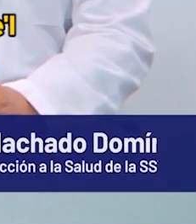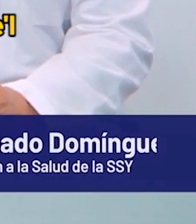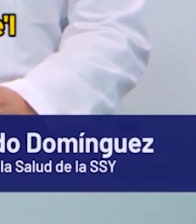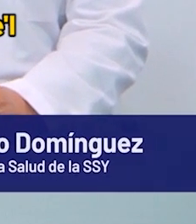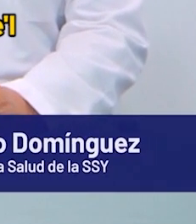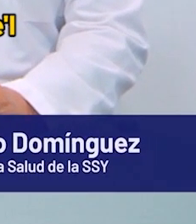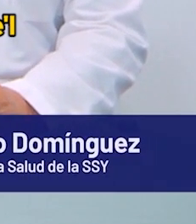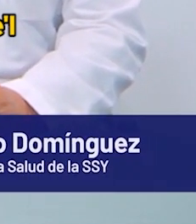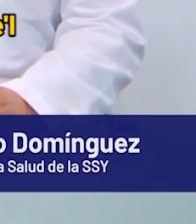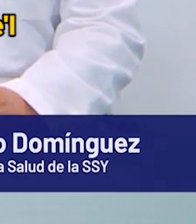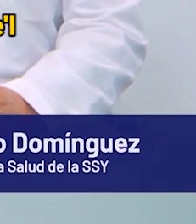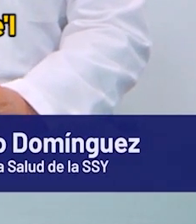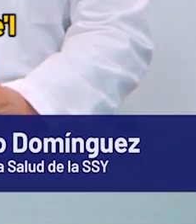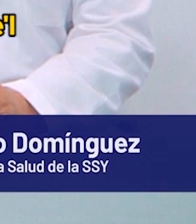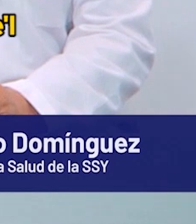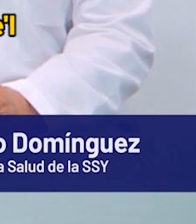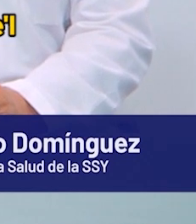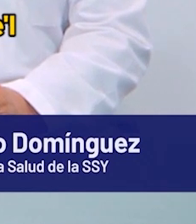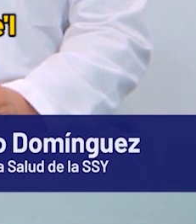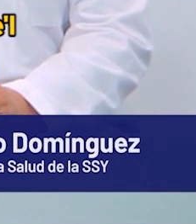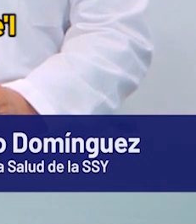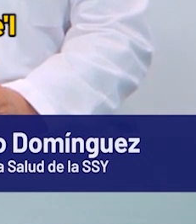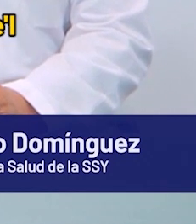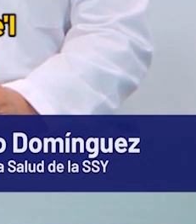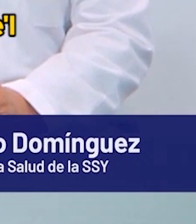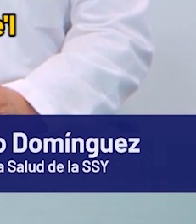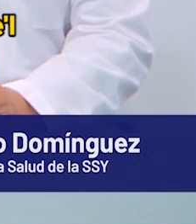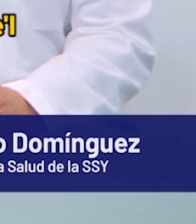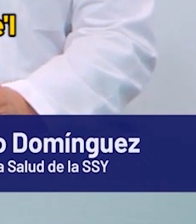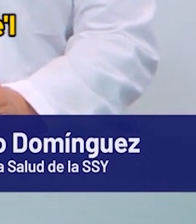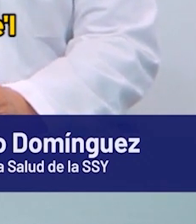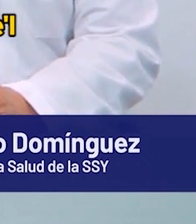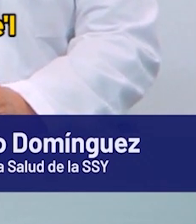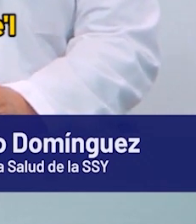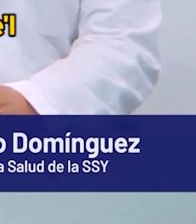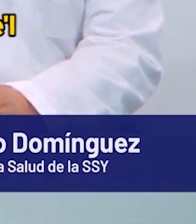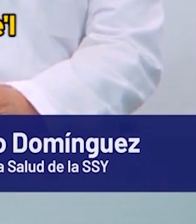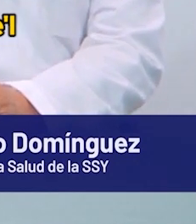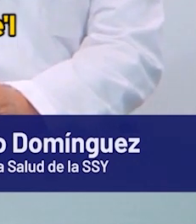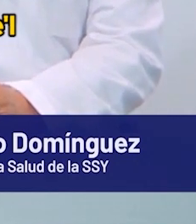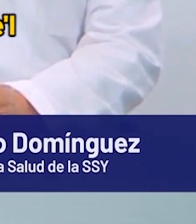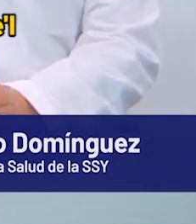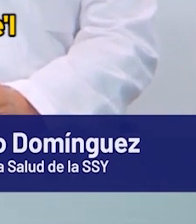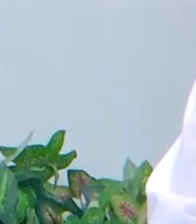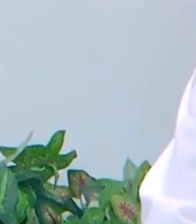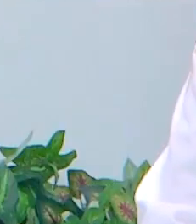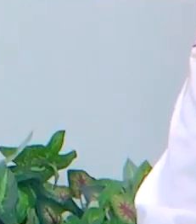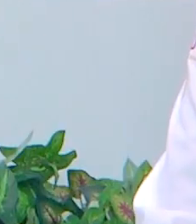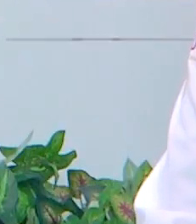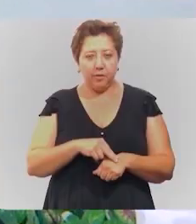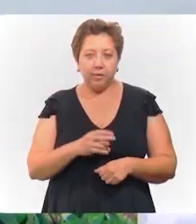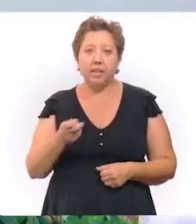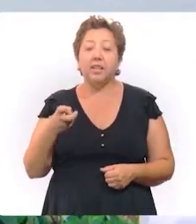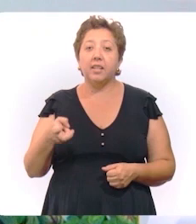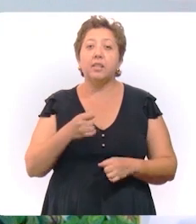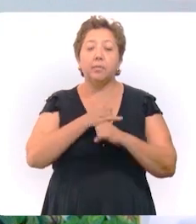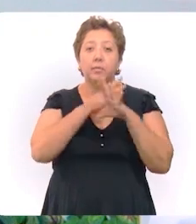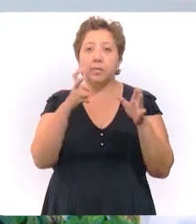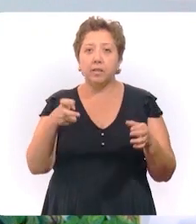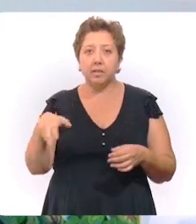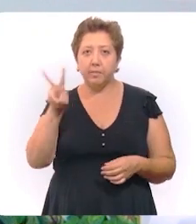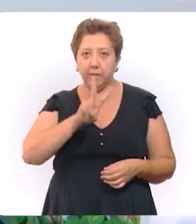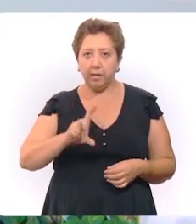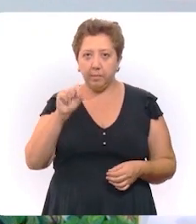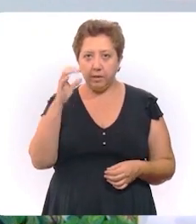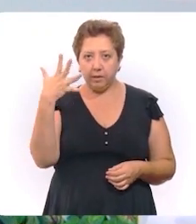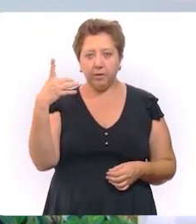Buenas tardes, en este momento haremos el reporte diario relacionado con el COVID-19. Doctor Isaac, por favor. Gracias, doctor Nochado. Este es el parte médico